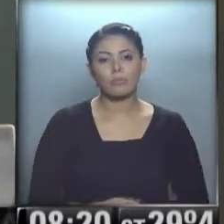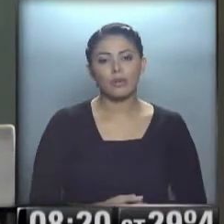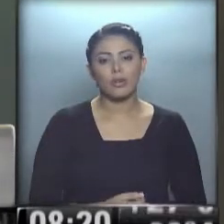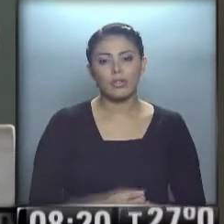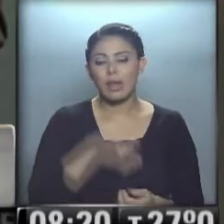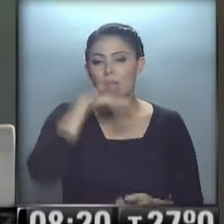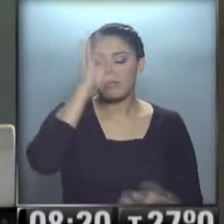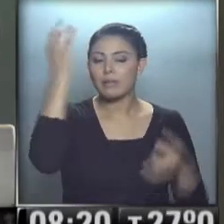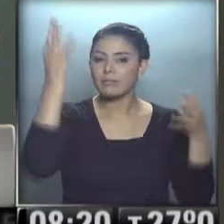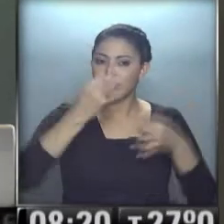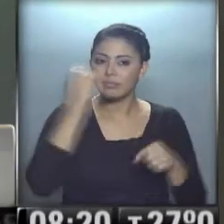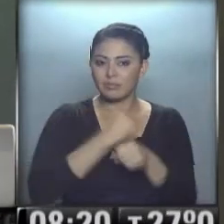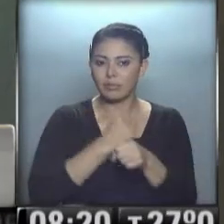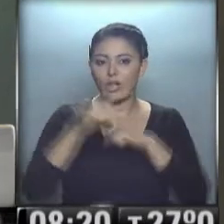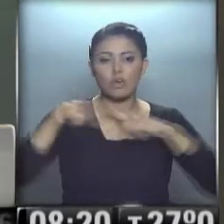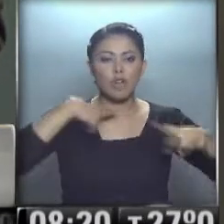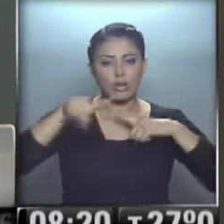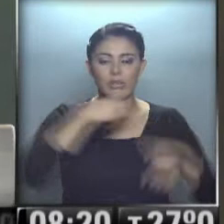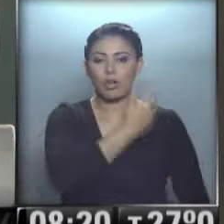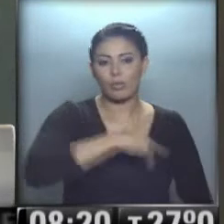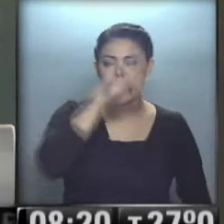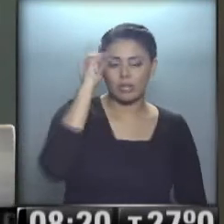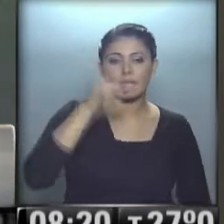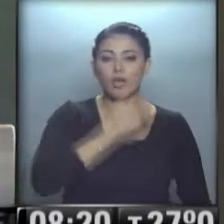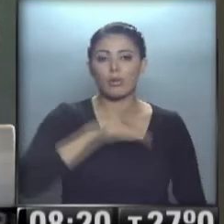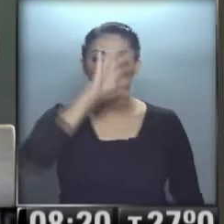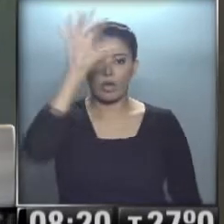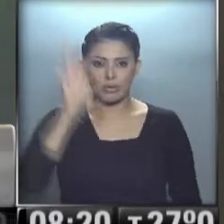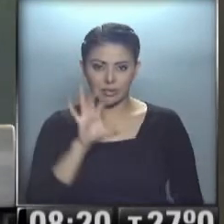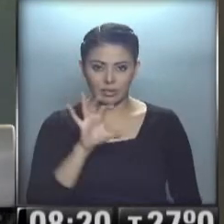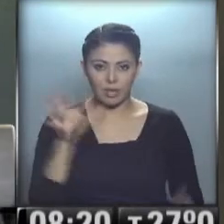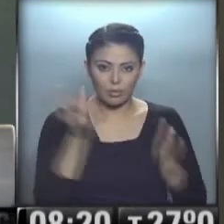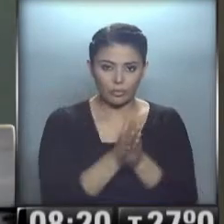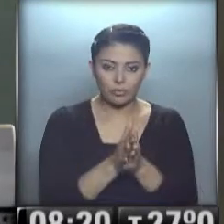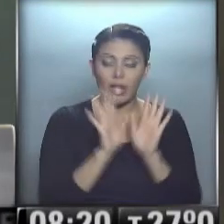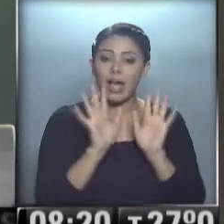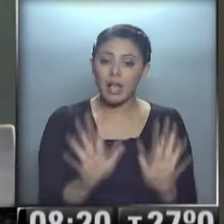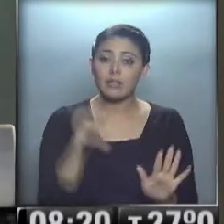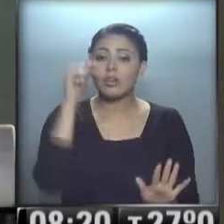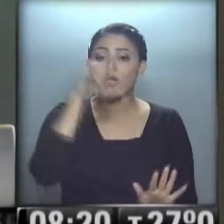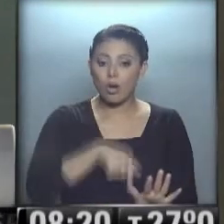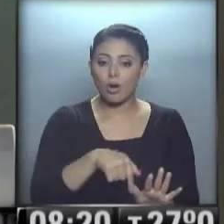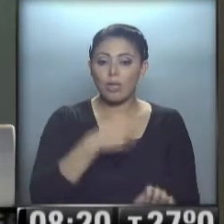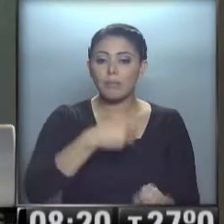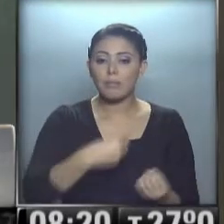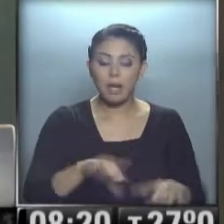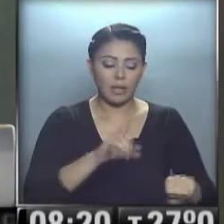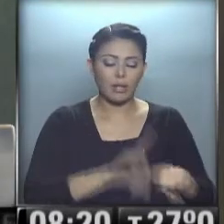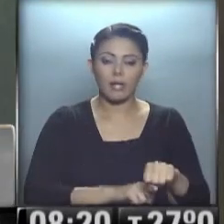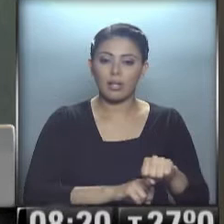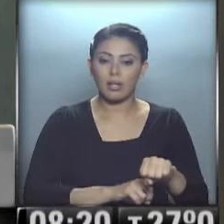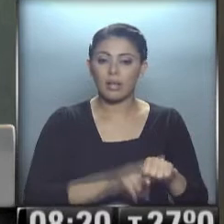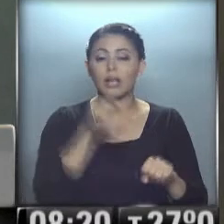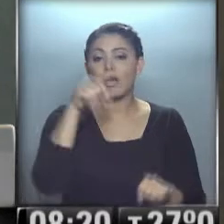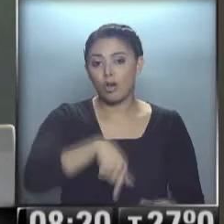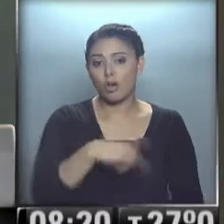más eficaz tarea de coordinación entre nación y provincias. Esto es lo que efectivamente vamos a suscribir a partir del